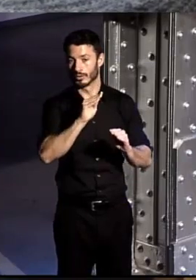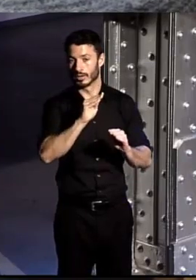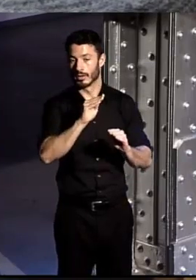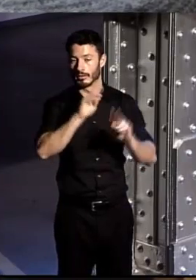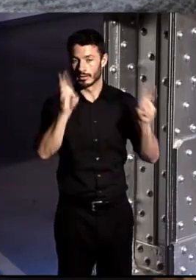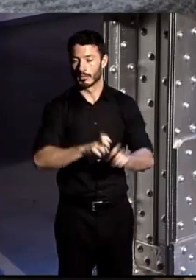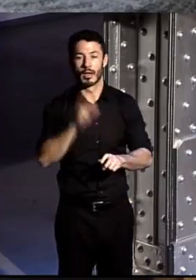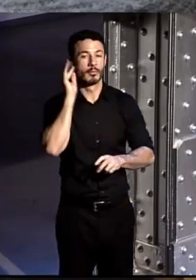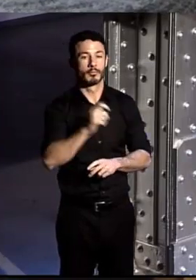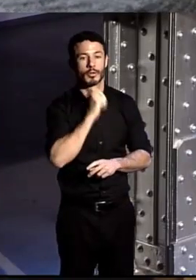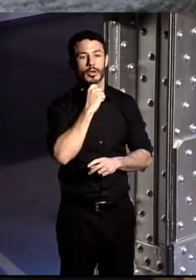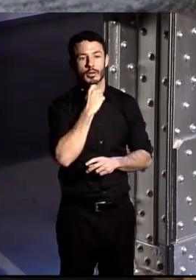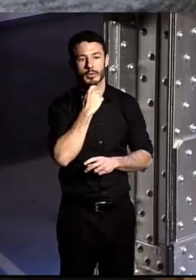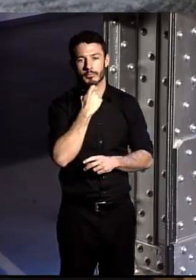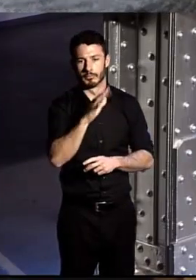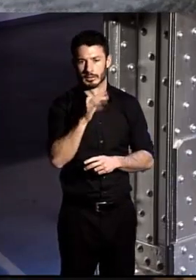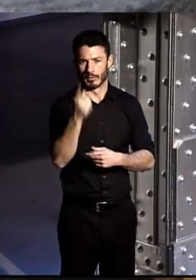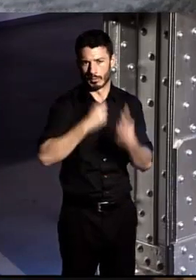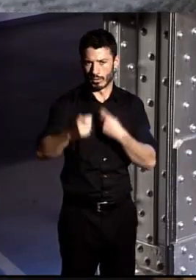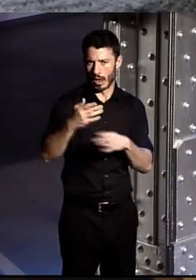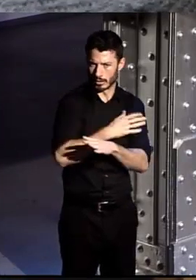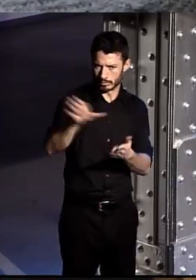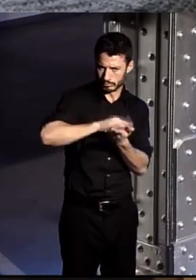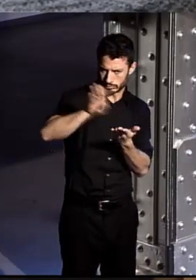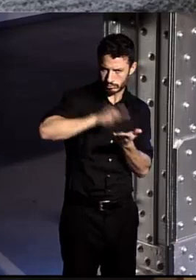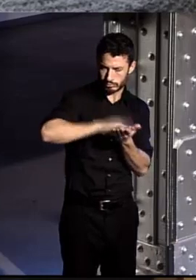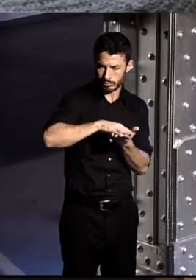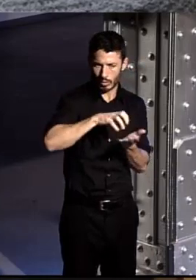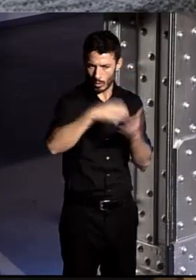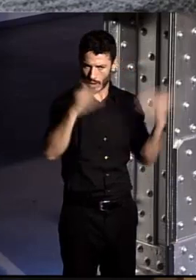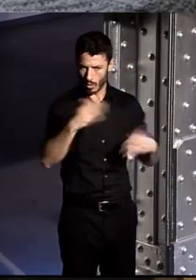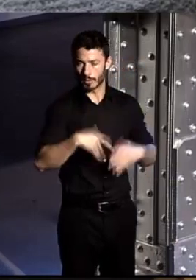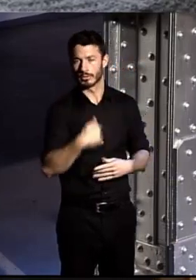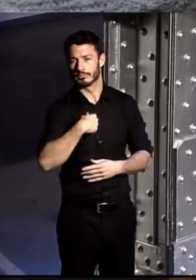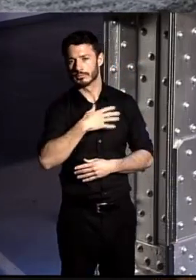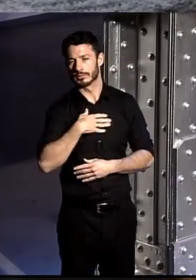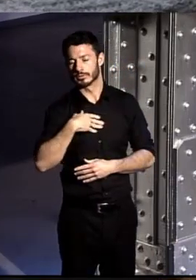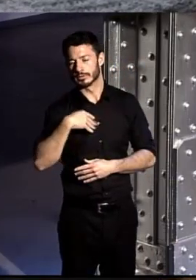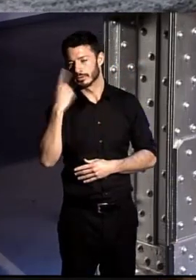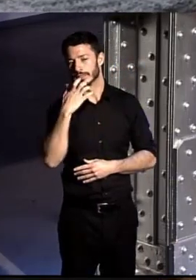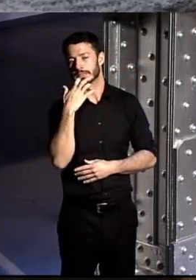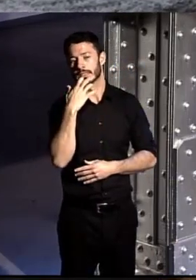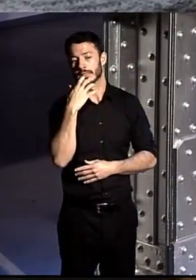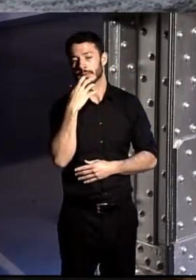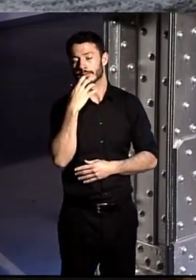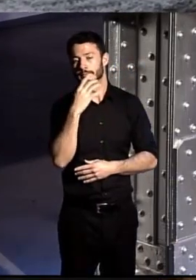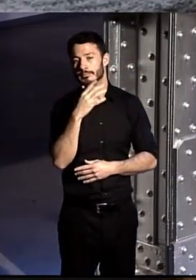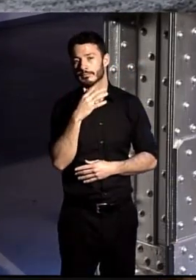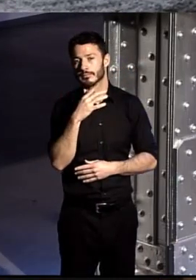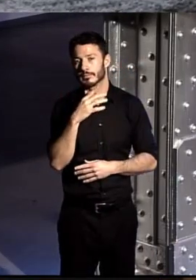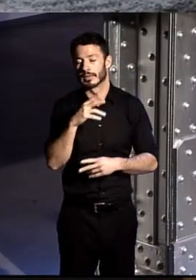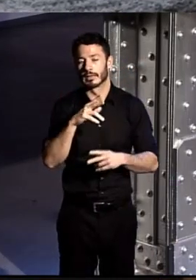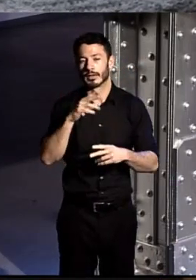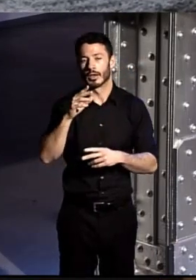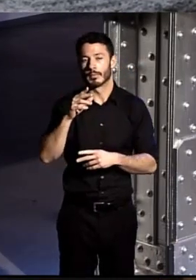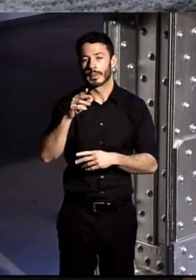opinión documentada sin ningunísima duda, pero quería saber si además hay una opinión, habéis leído sobre